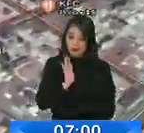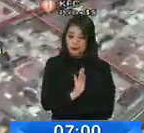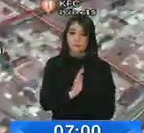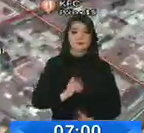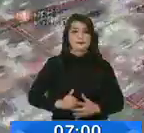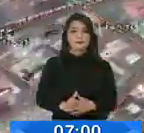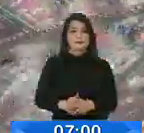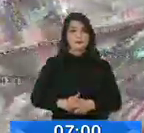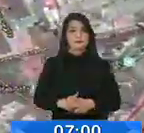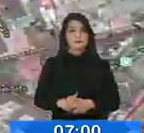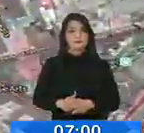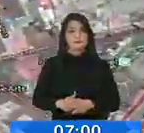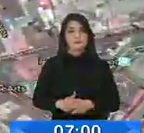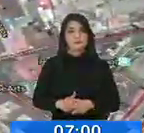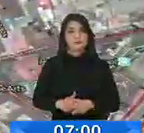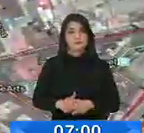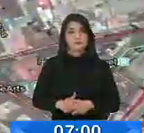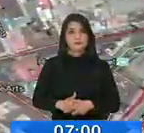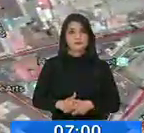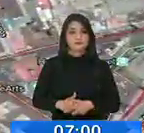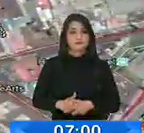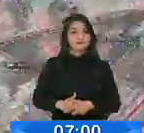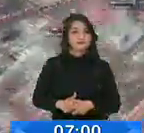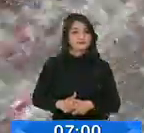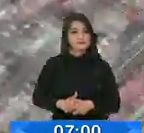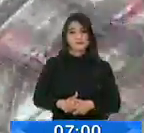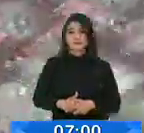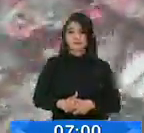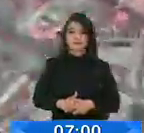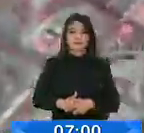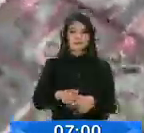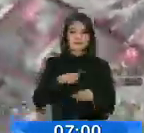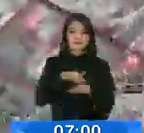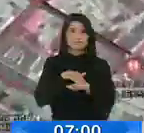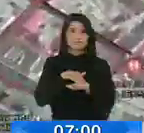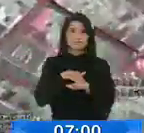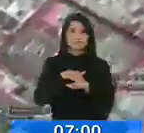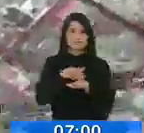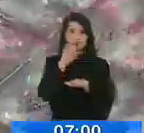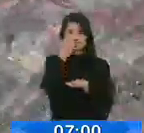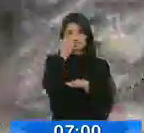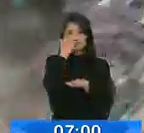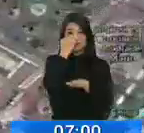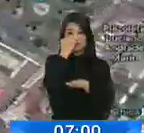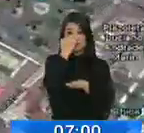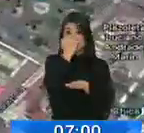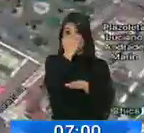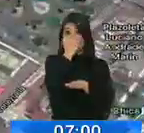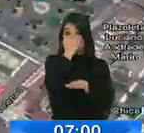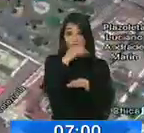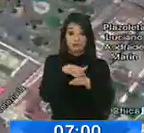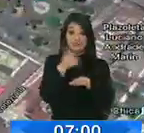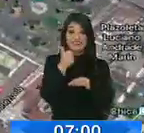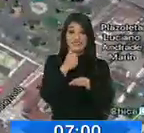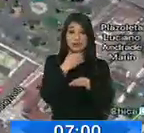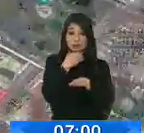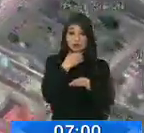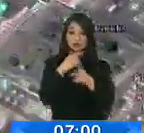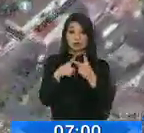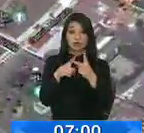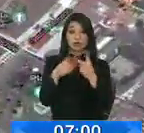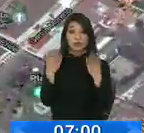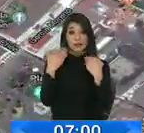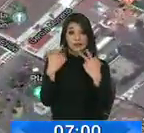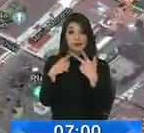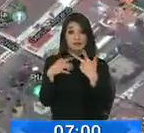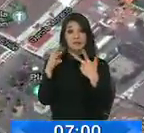miren ustedes. Producto de esto está totalmente congestionada la 10 de agosto, la Guayaquil congestionada, la Mejía,